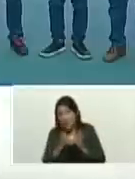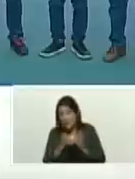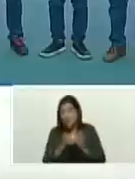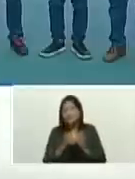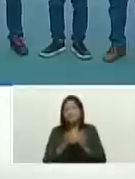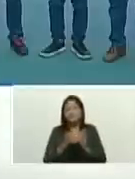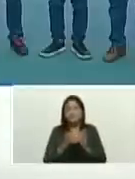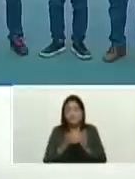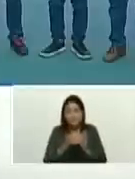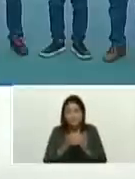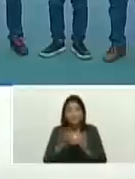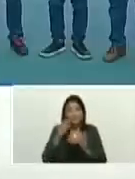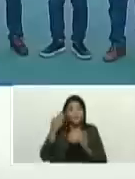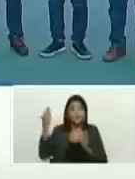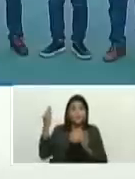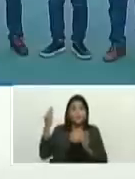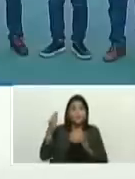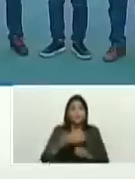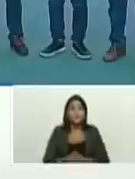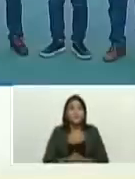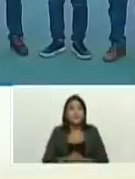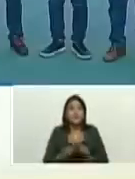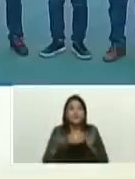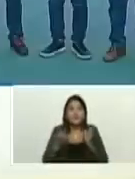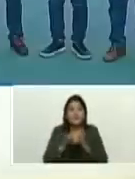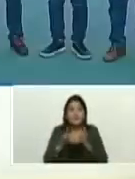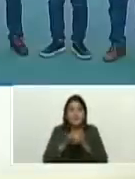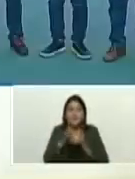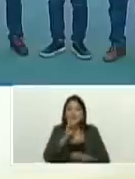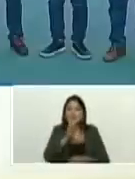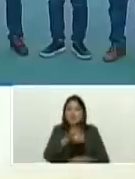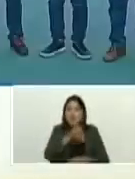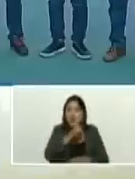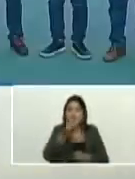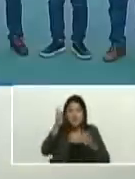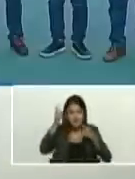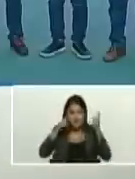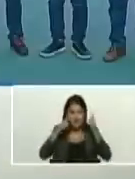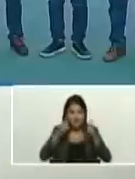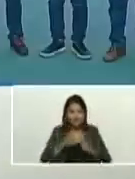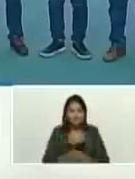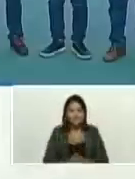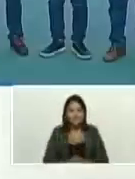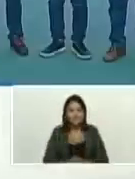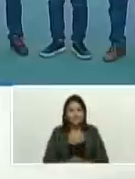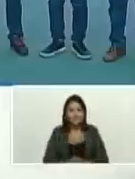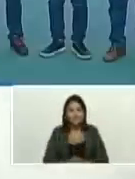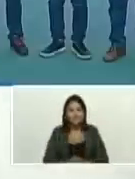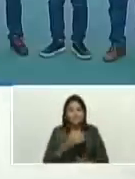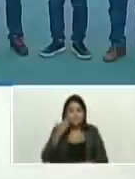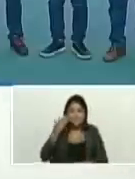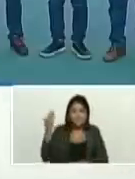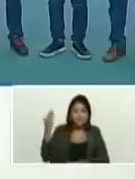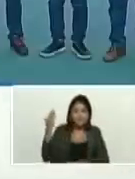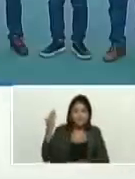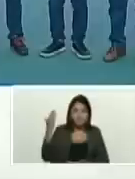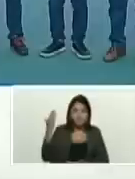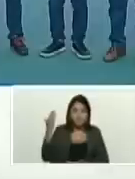el estado Táchira, el Museo Hugo Rafael Chávez Frías. Adelante, gobernador.